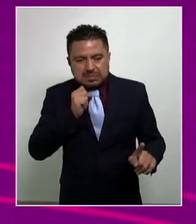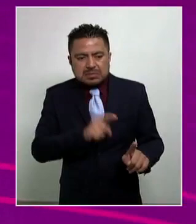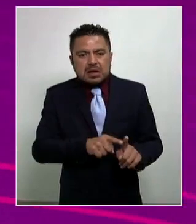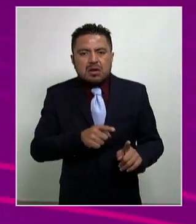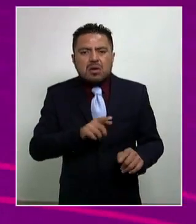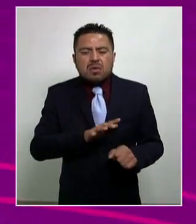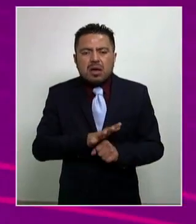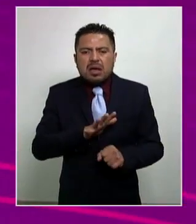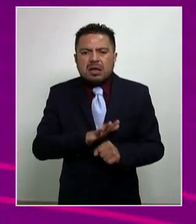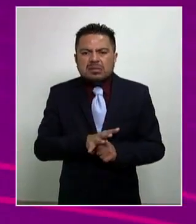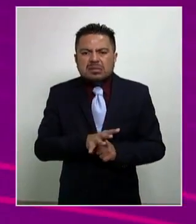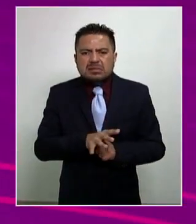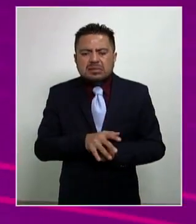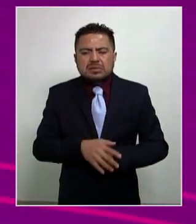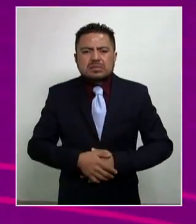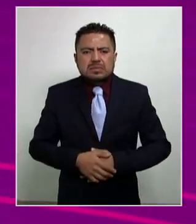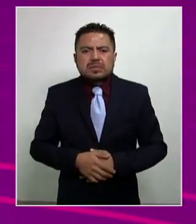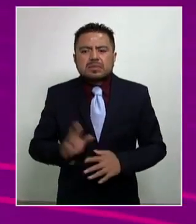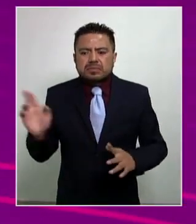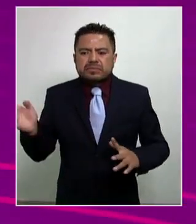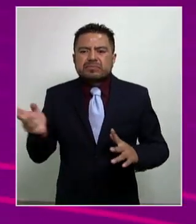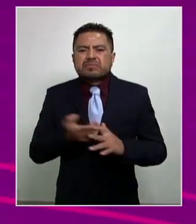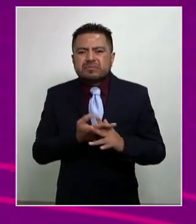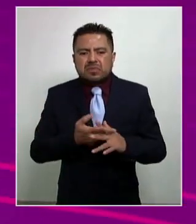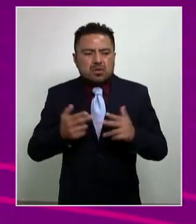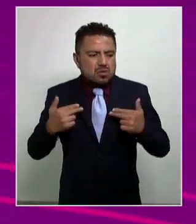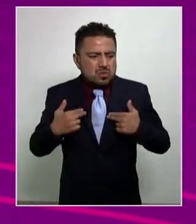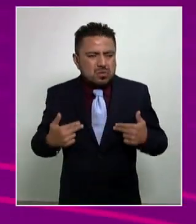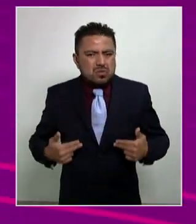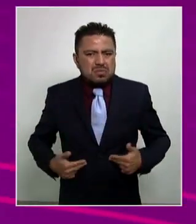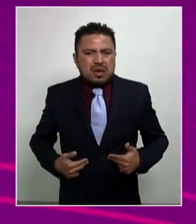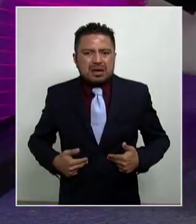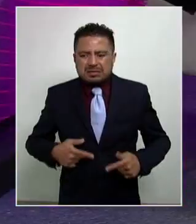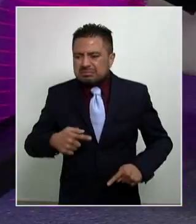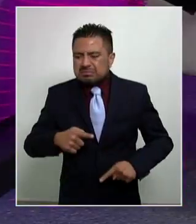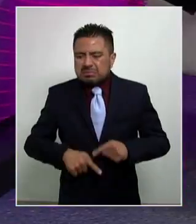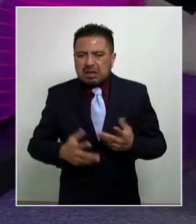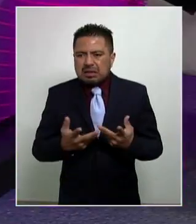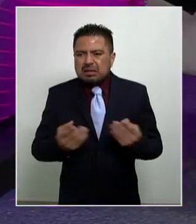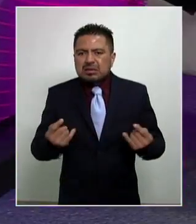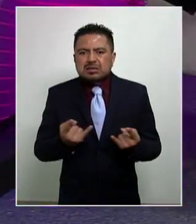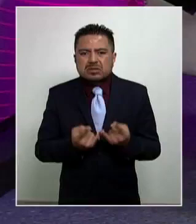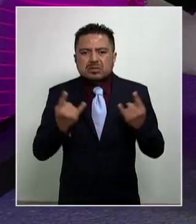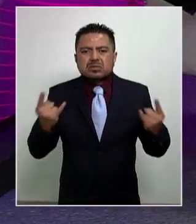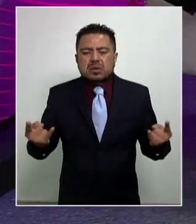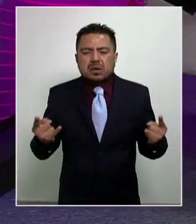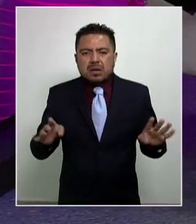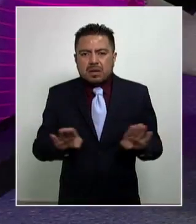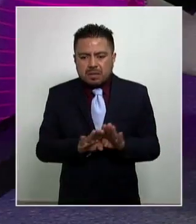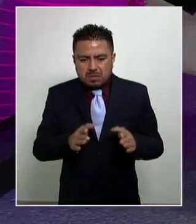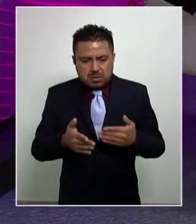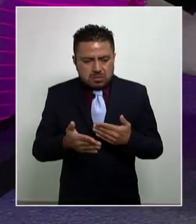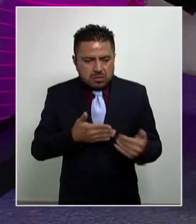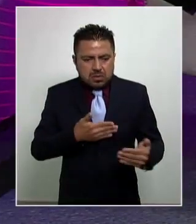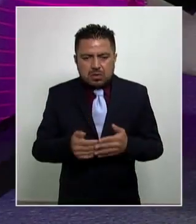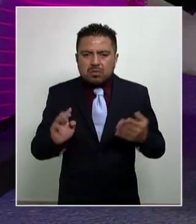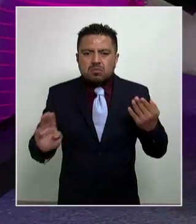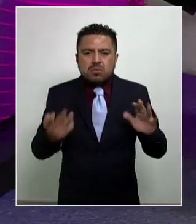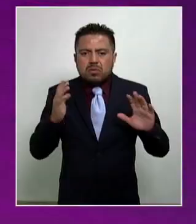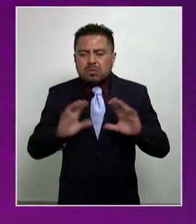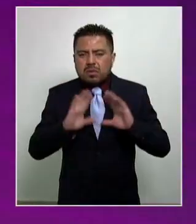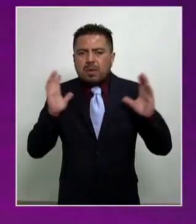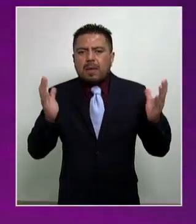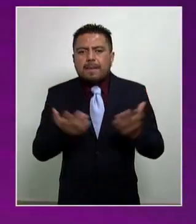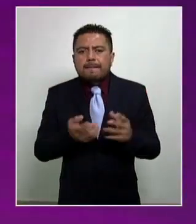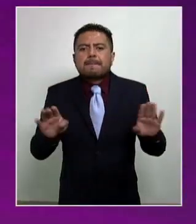de los crímenes de lesa humanidad que ha tenido la historia, por lo menos la historia moderna del mundo, ¿no? Pero